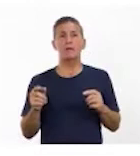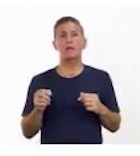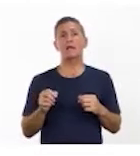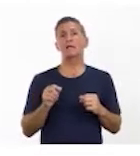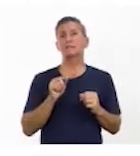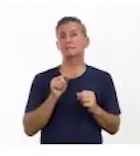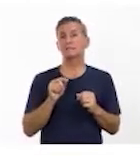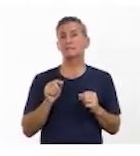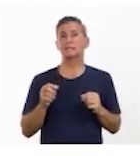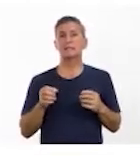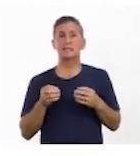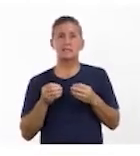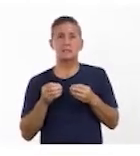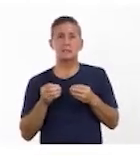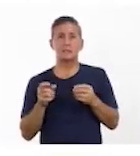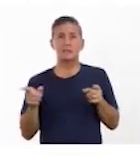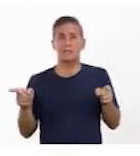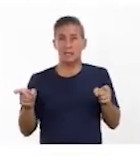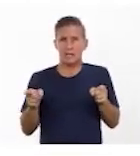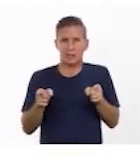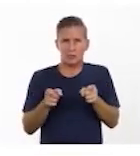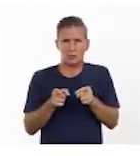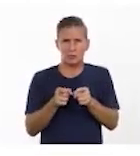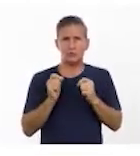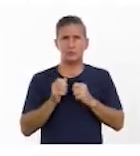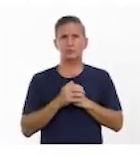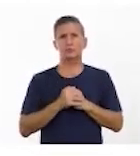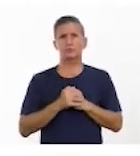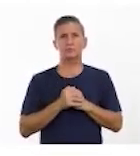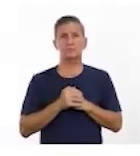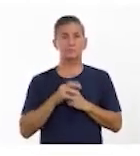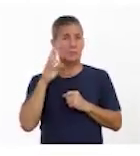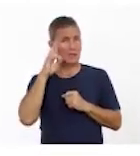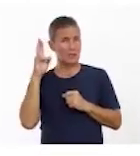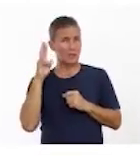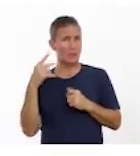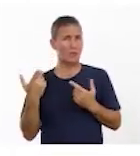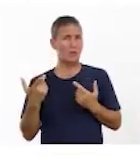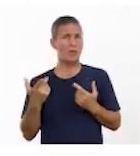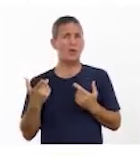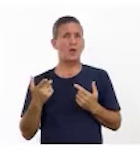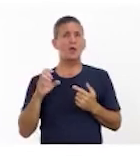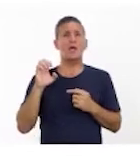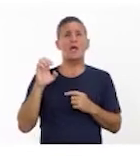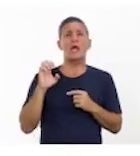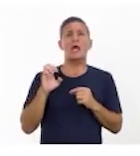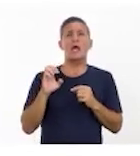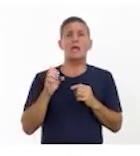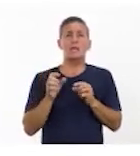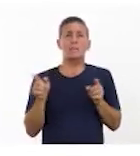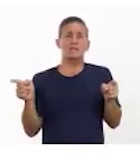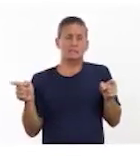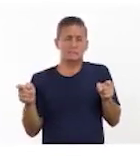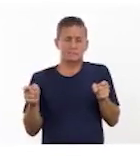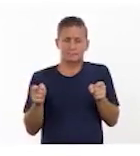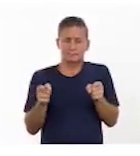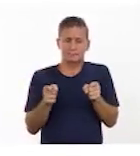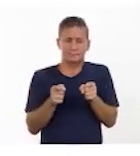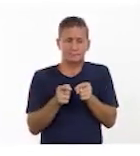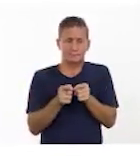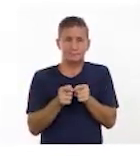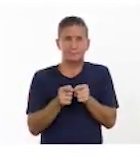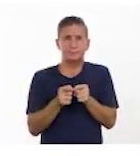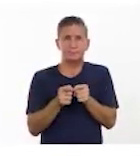oxida, agente oxidante y agente reductor. Recuerden que la especie que se reduce